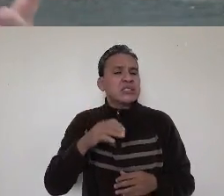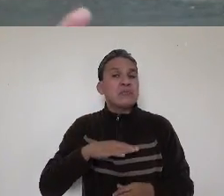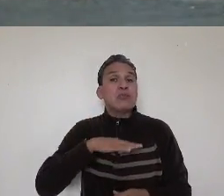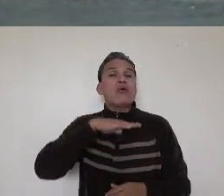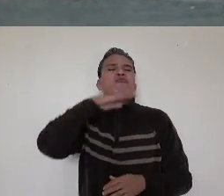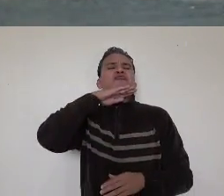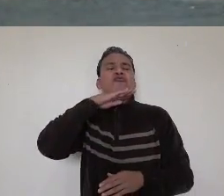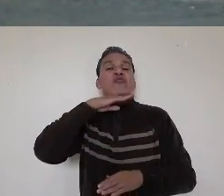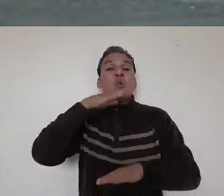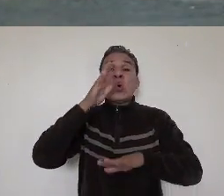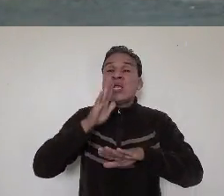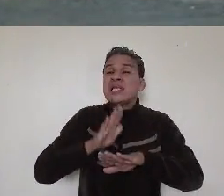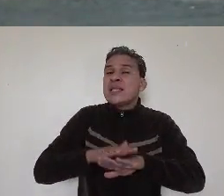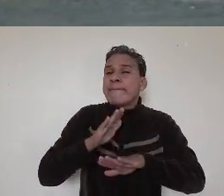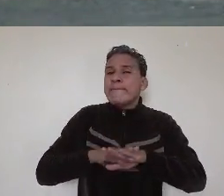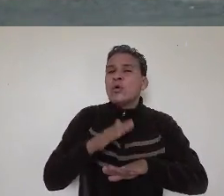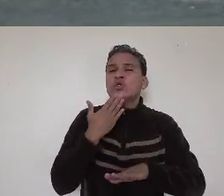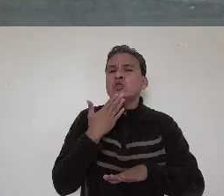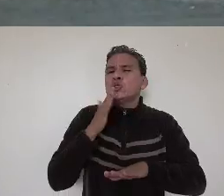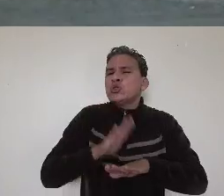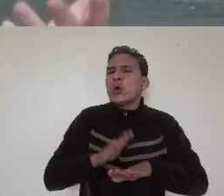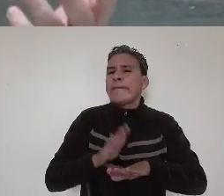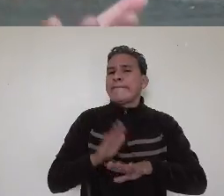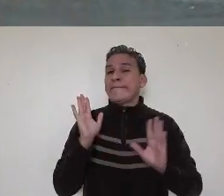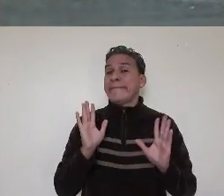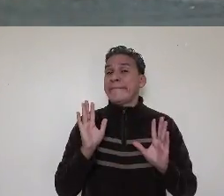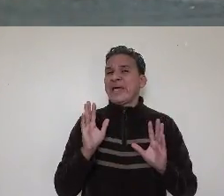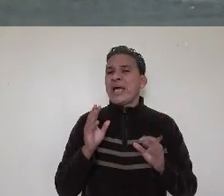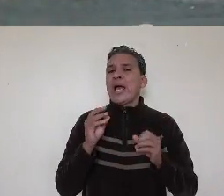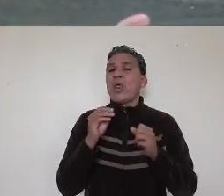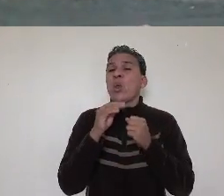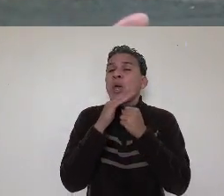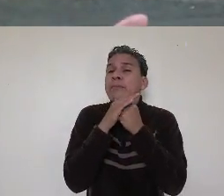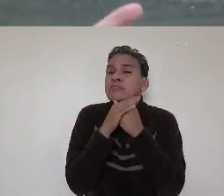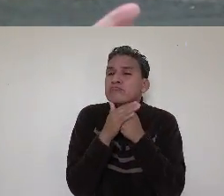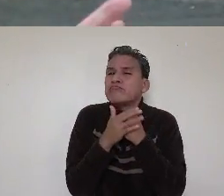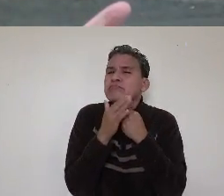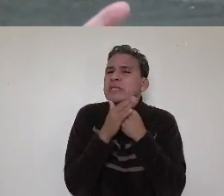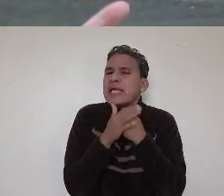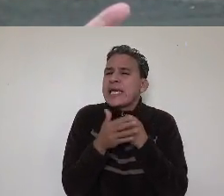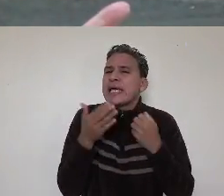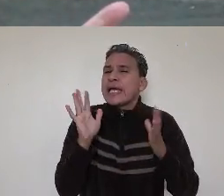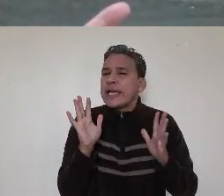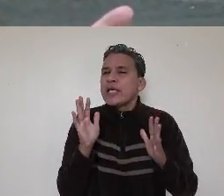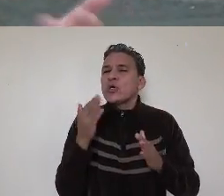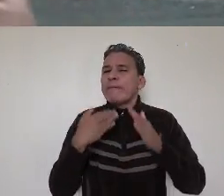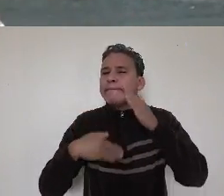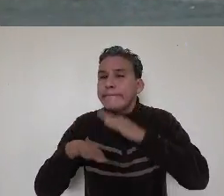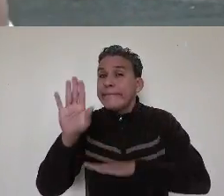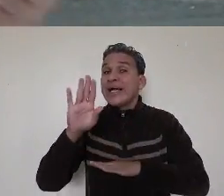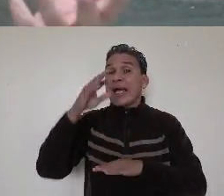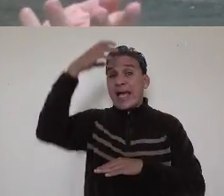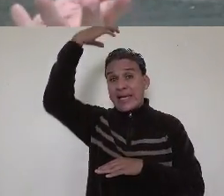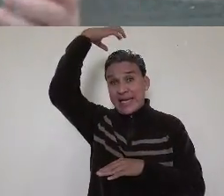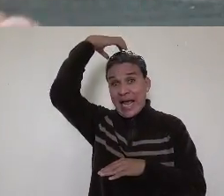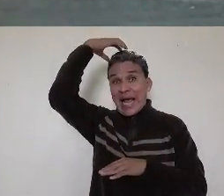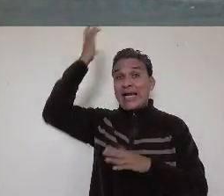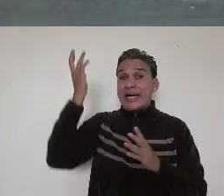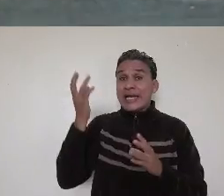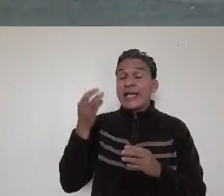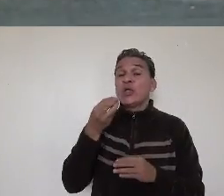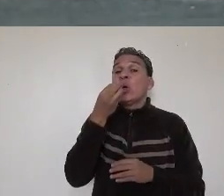pero con la capacidad de abrirse para ir al banquete del reino y no